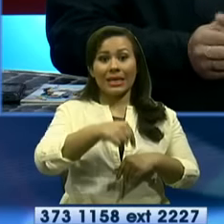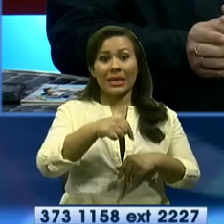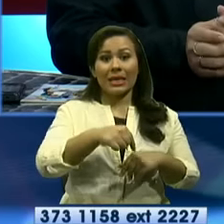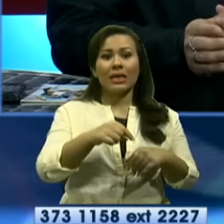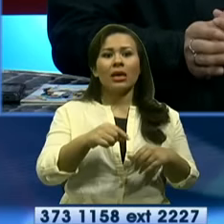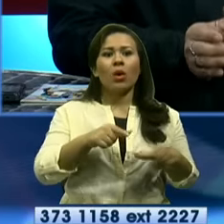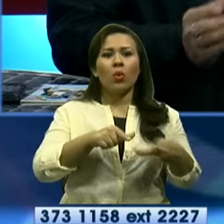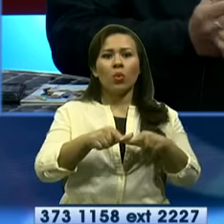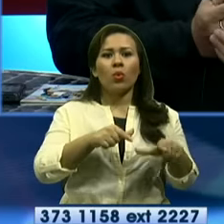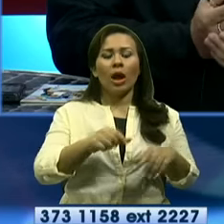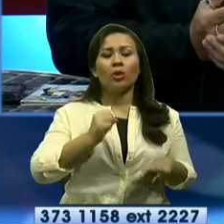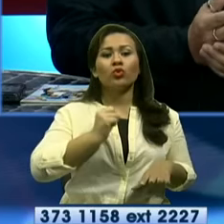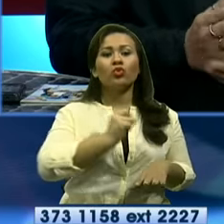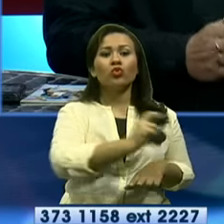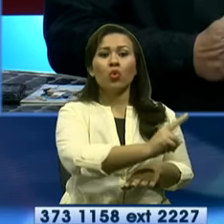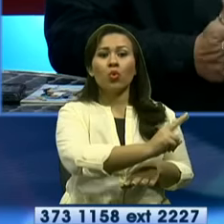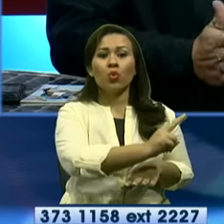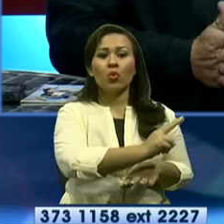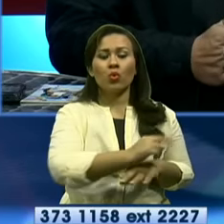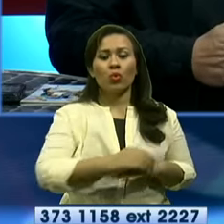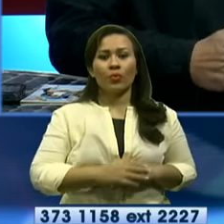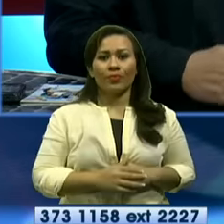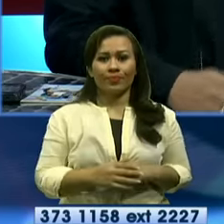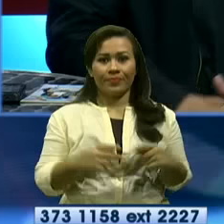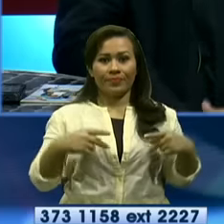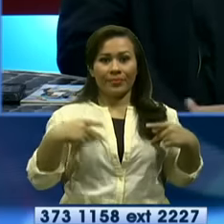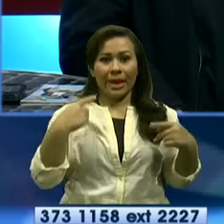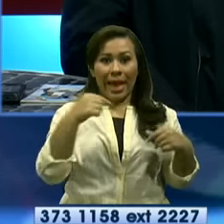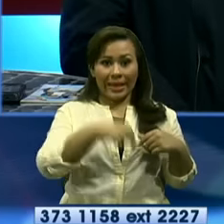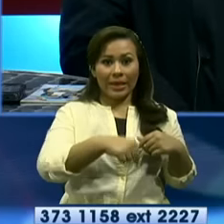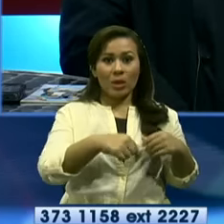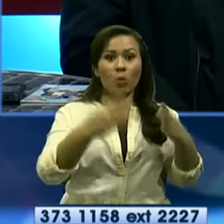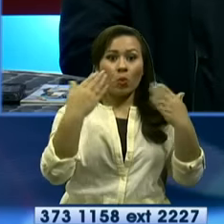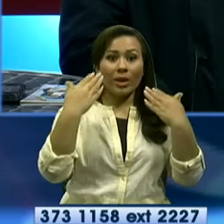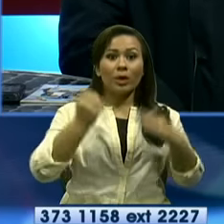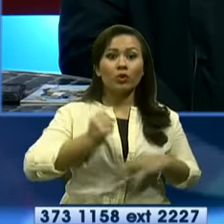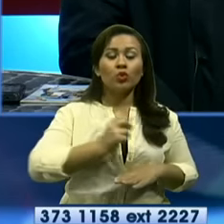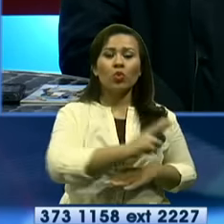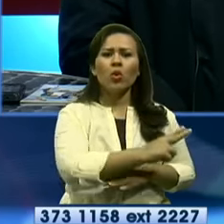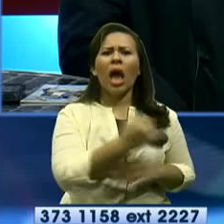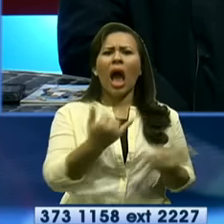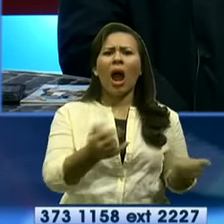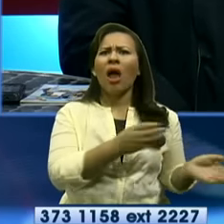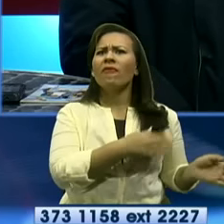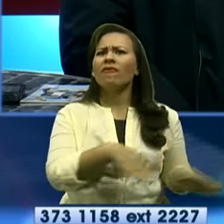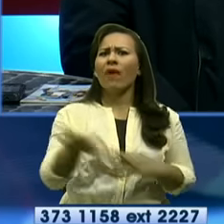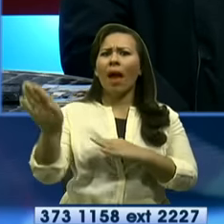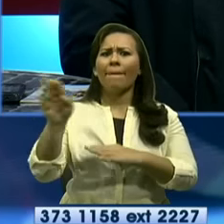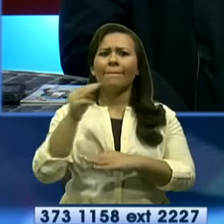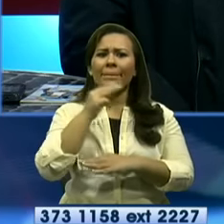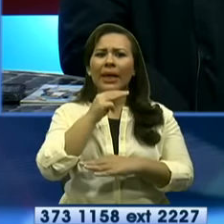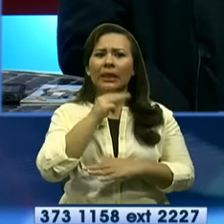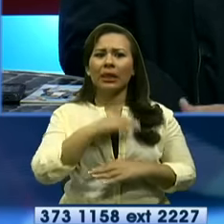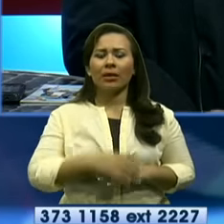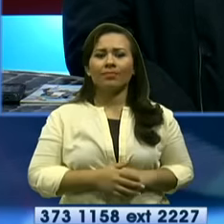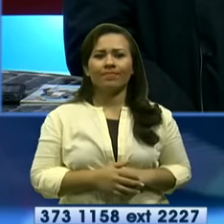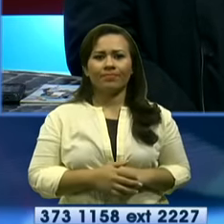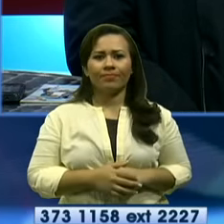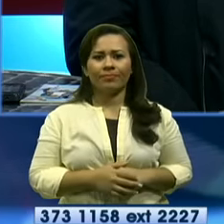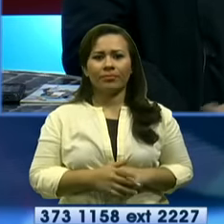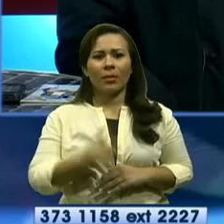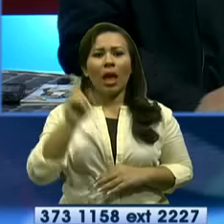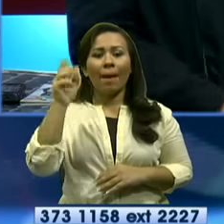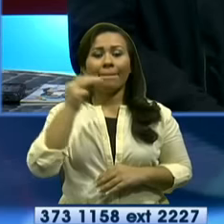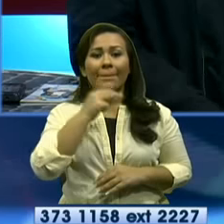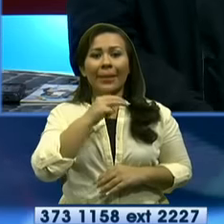¿En dónde? Al sur de la ciudad. ¿De al sur de Guayaquil? Así es. ¿Y ahora qué hacían en Manta? Prácticamente allá ella